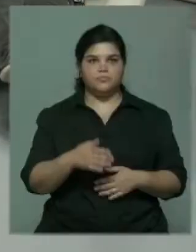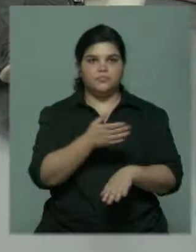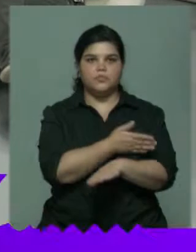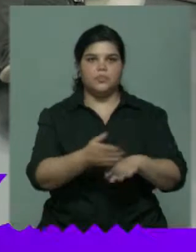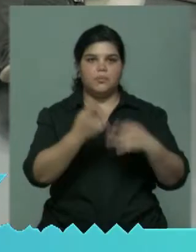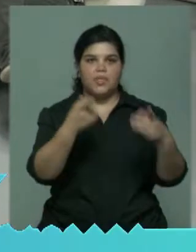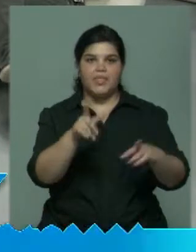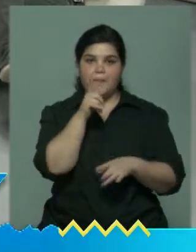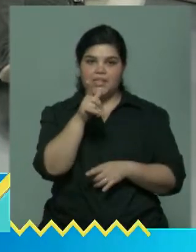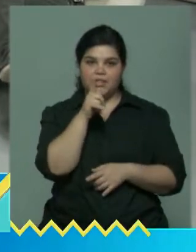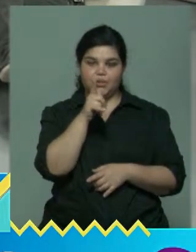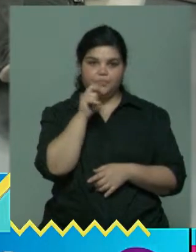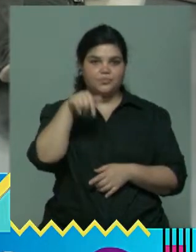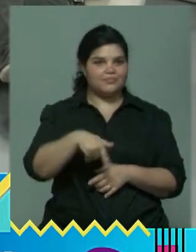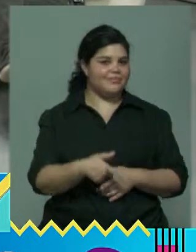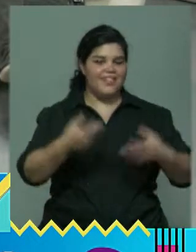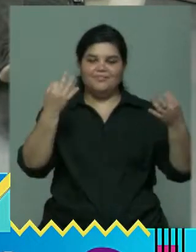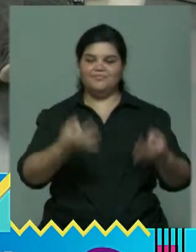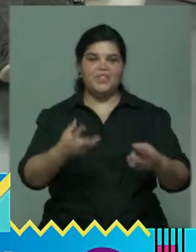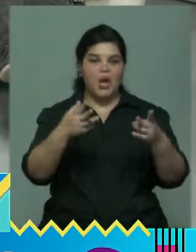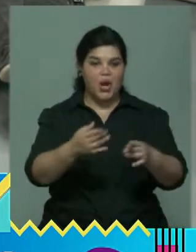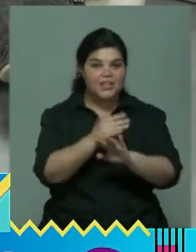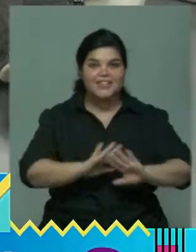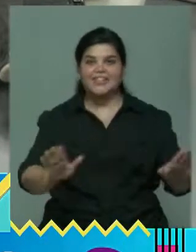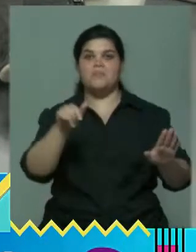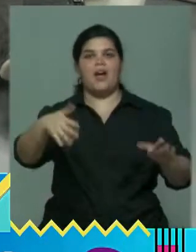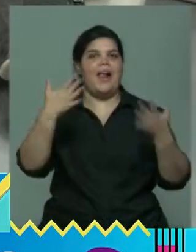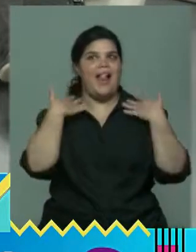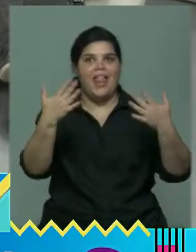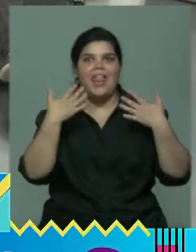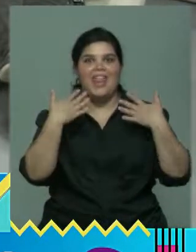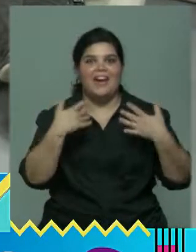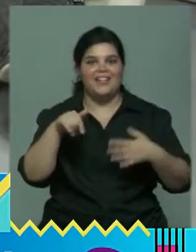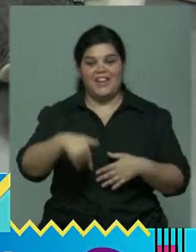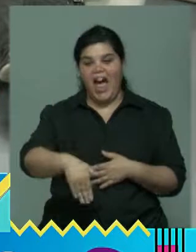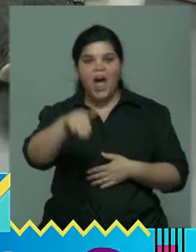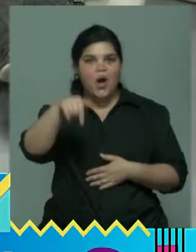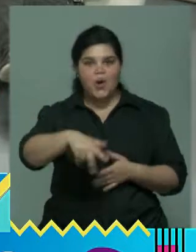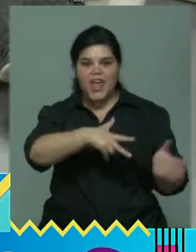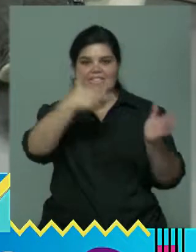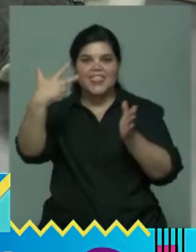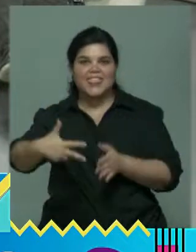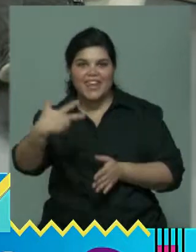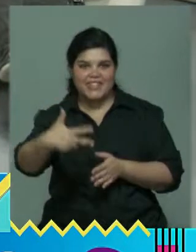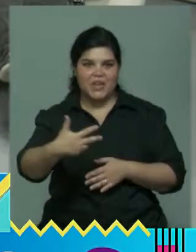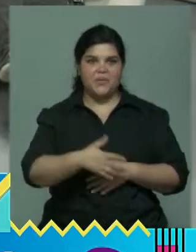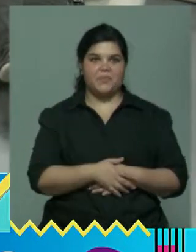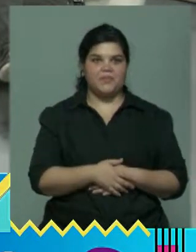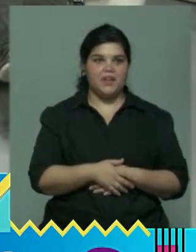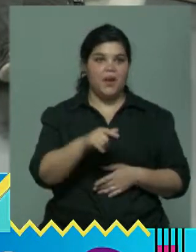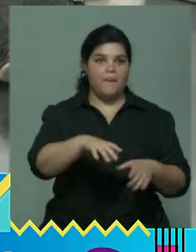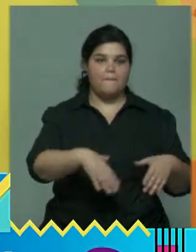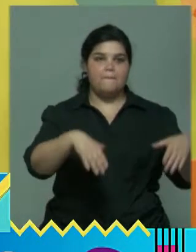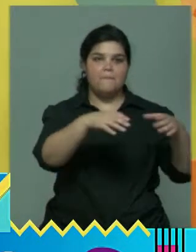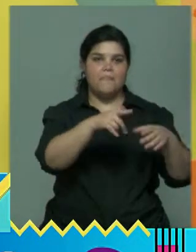Continuamos en distintos parecidos, sobrevivimos al corte y al calor y hemos llegado al tercer bloque. Es que pusimos otro pan dulce, el que